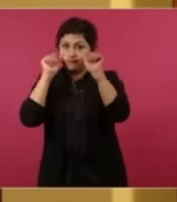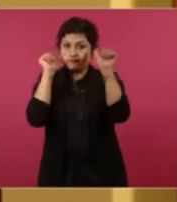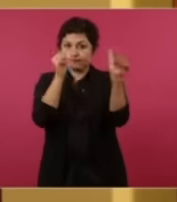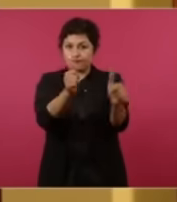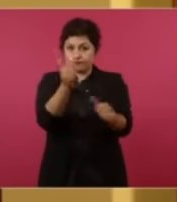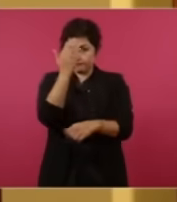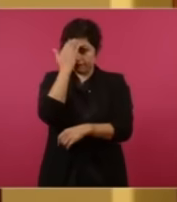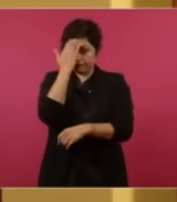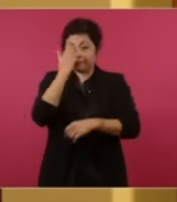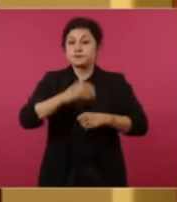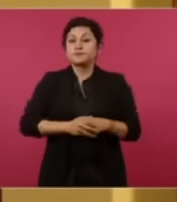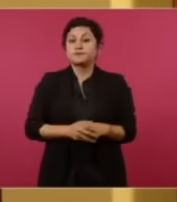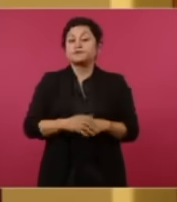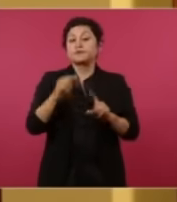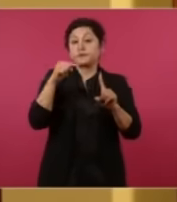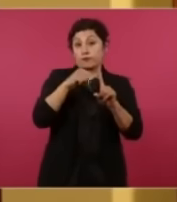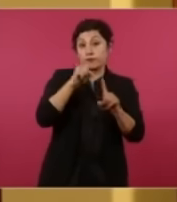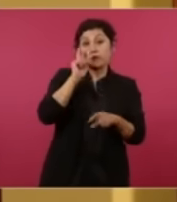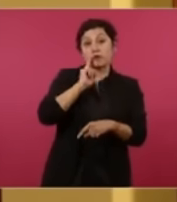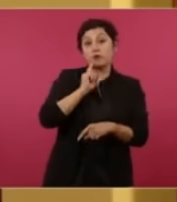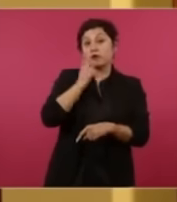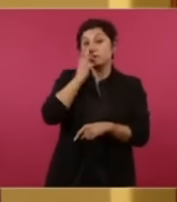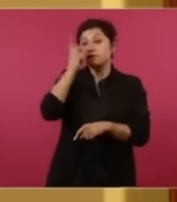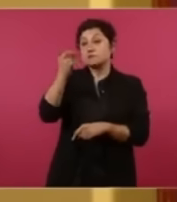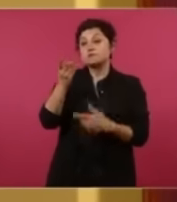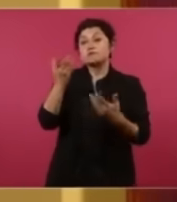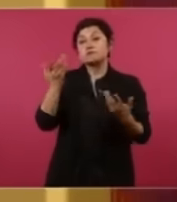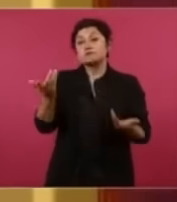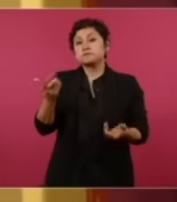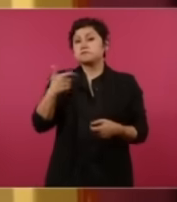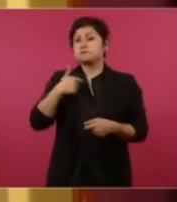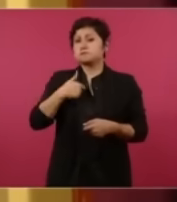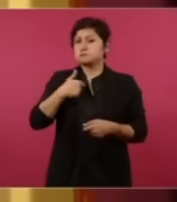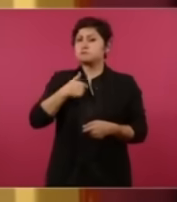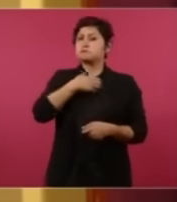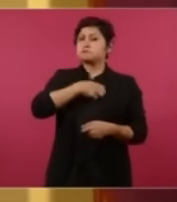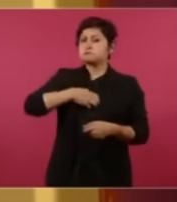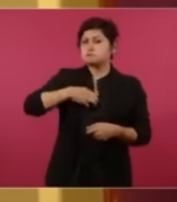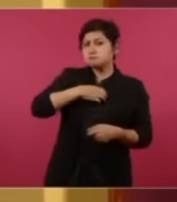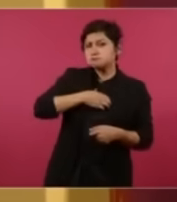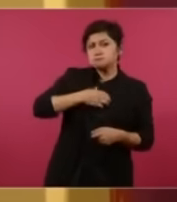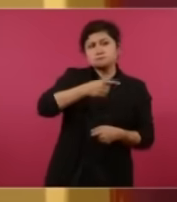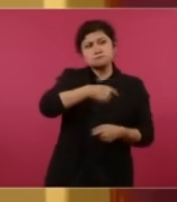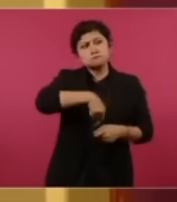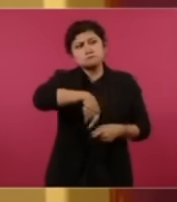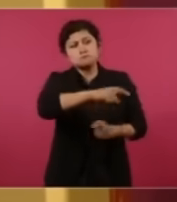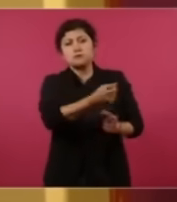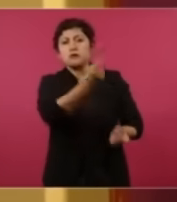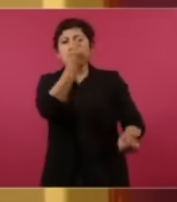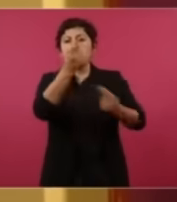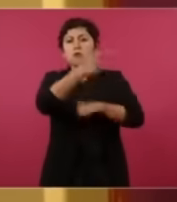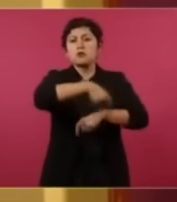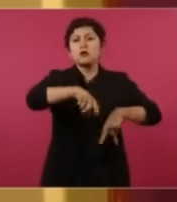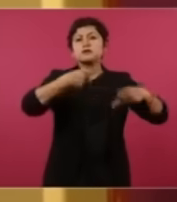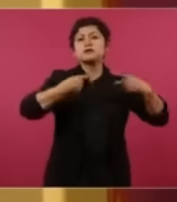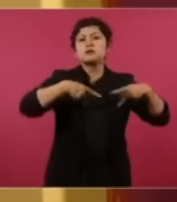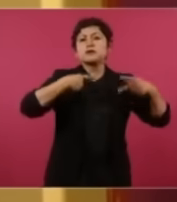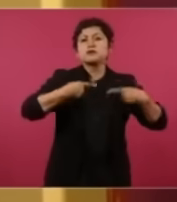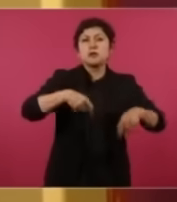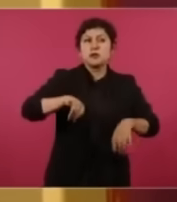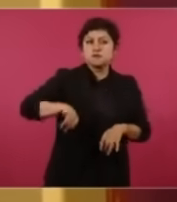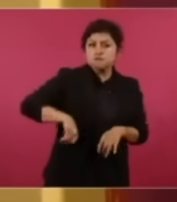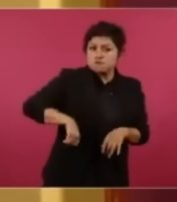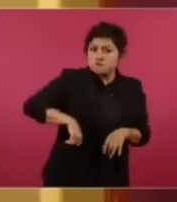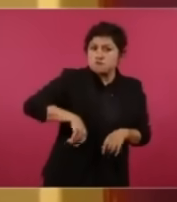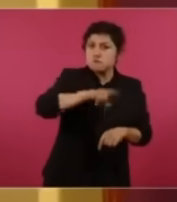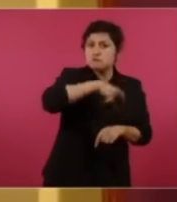Dice la maestra del Vester, muy entusiasmada, reuniéndonos con algunos actores para ver sobre lo